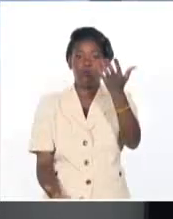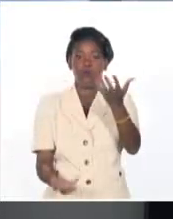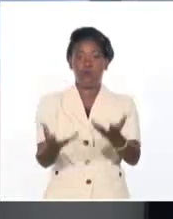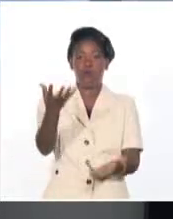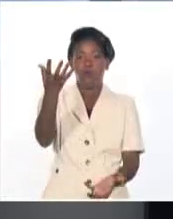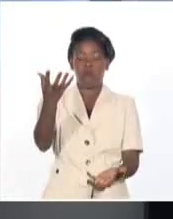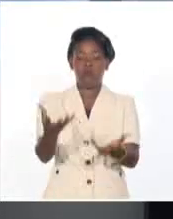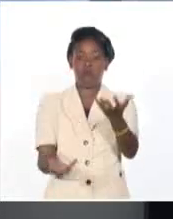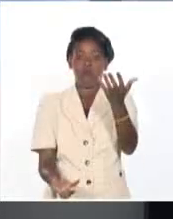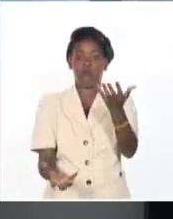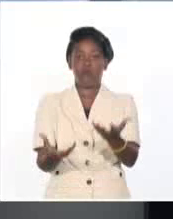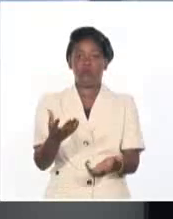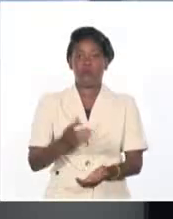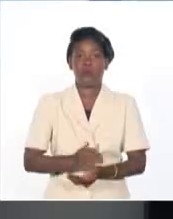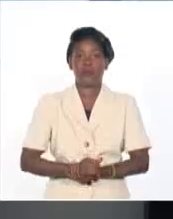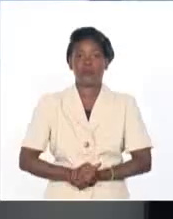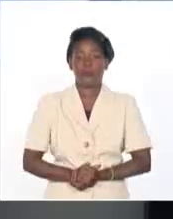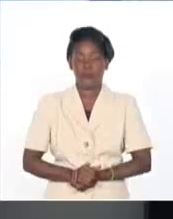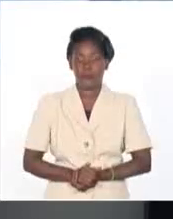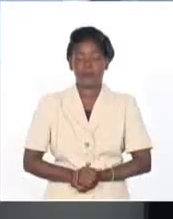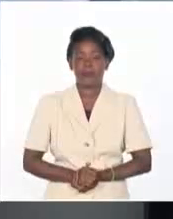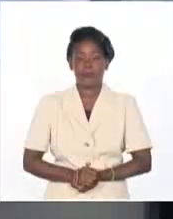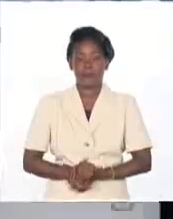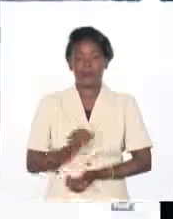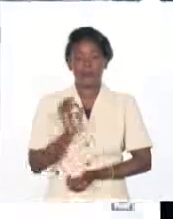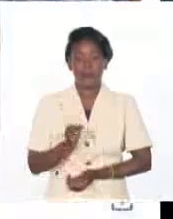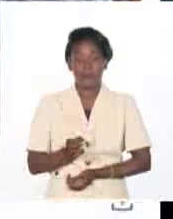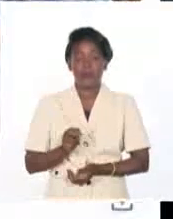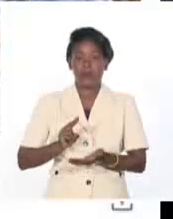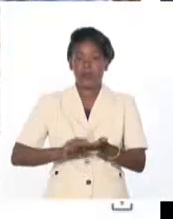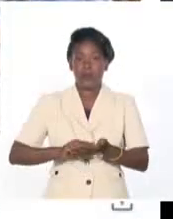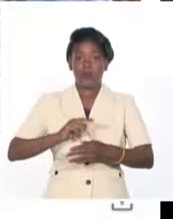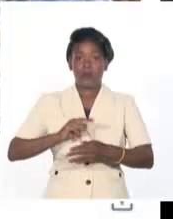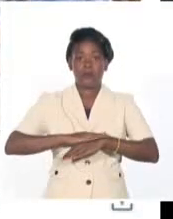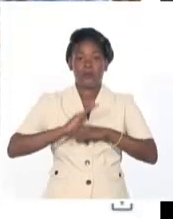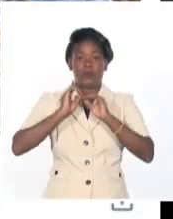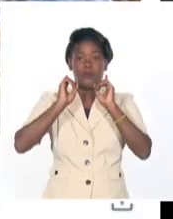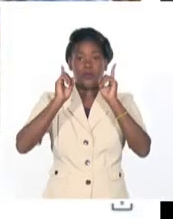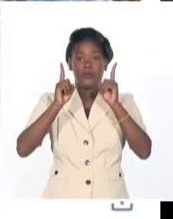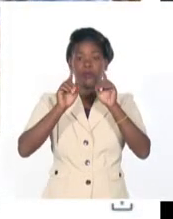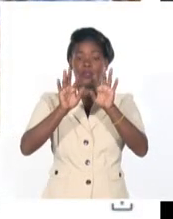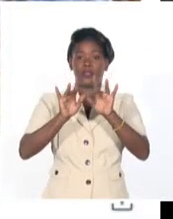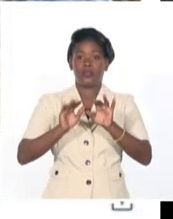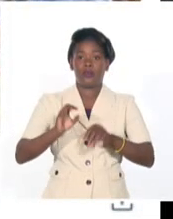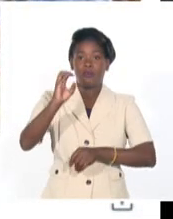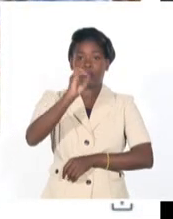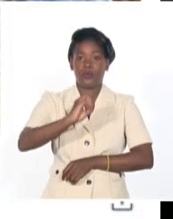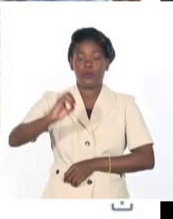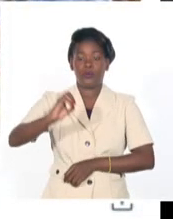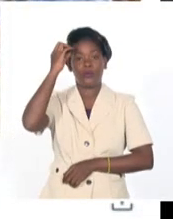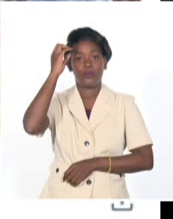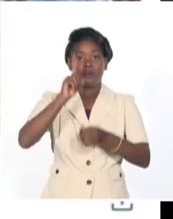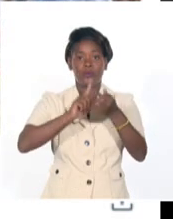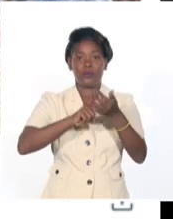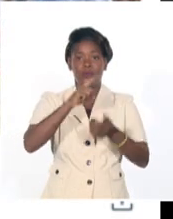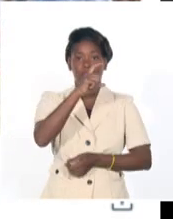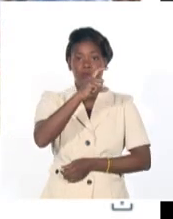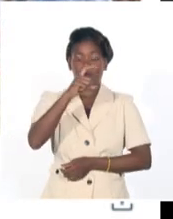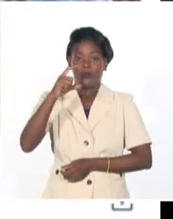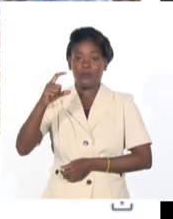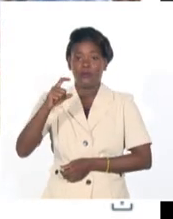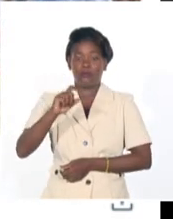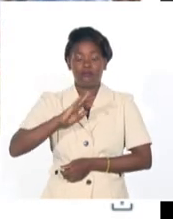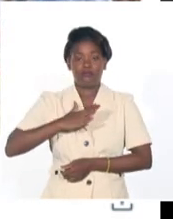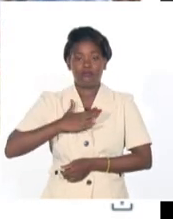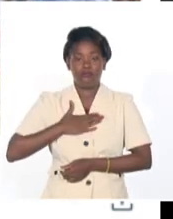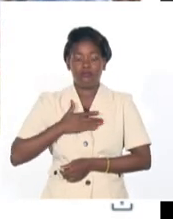de Matanzas. Exactamente. El miembro del Buró Político y secretario de organización del Comité Central del Partido, Roberto Morales Ojeda,